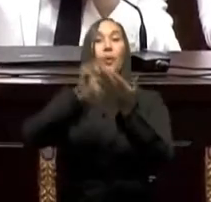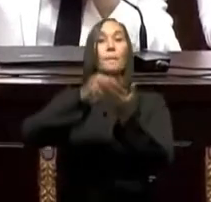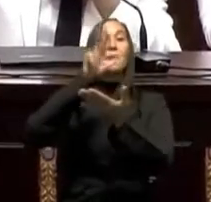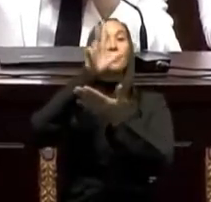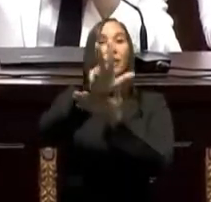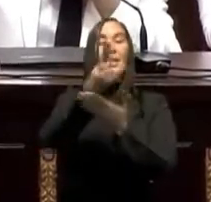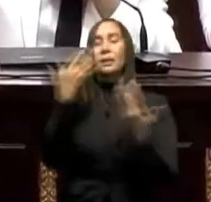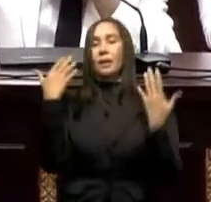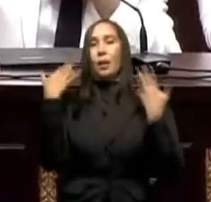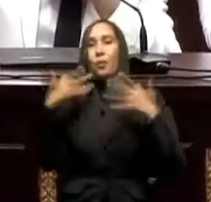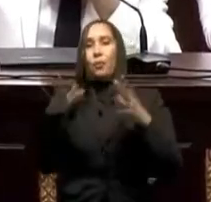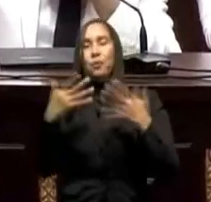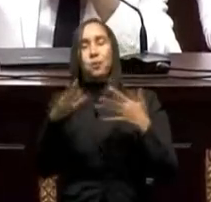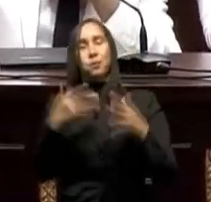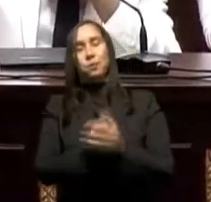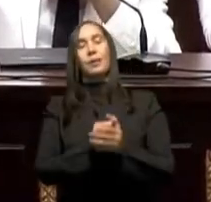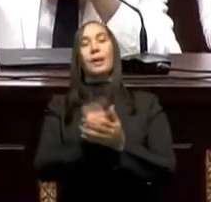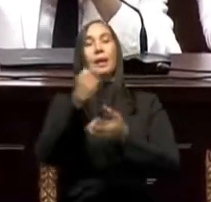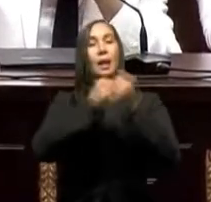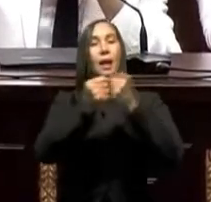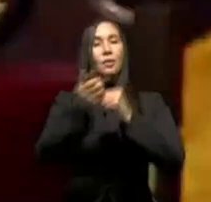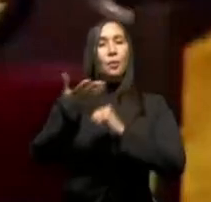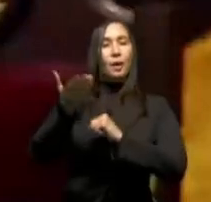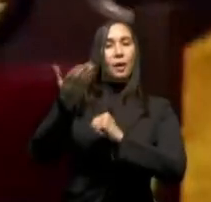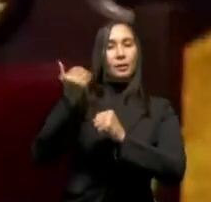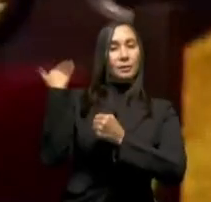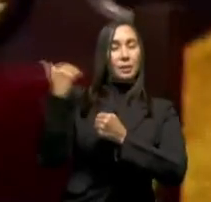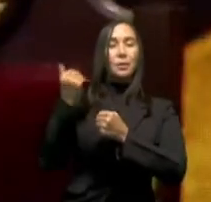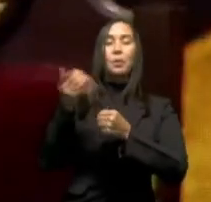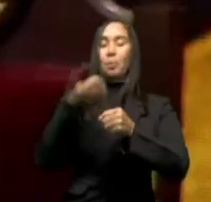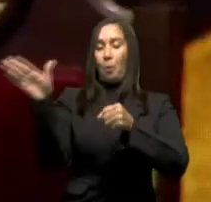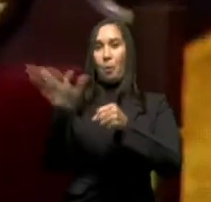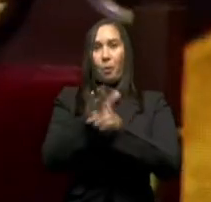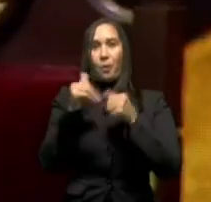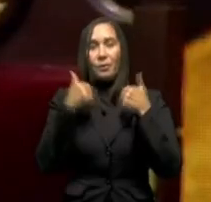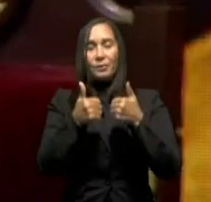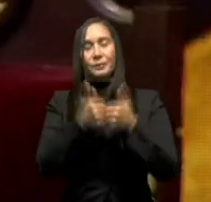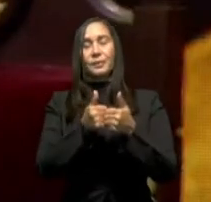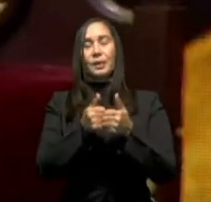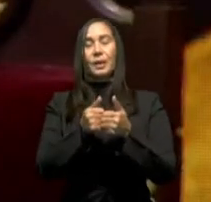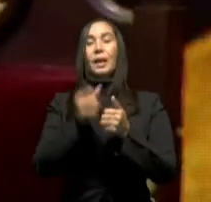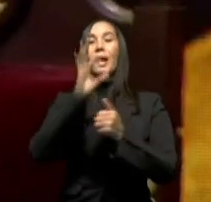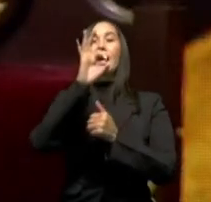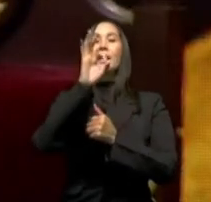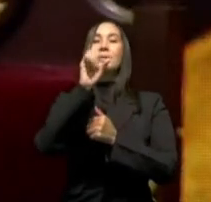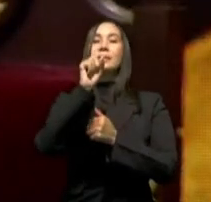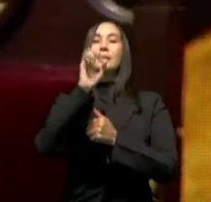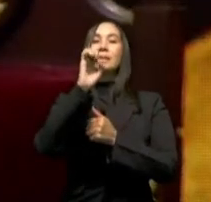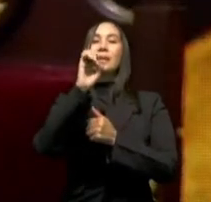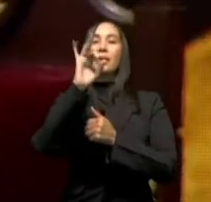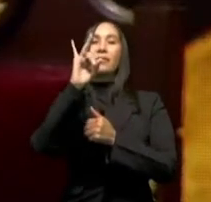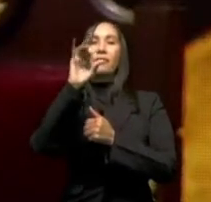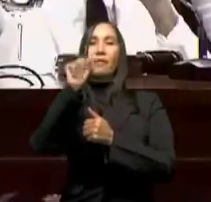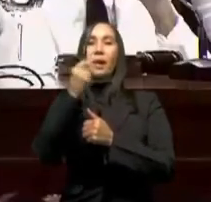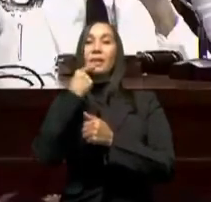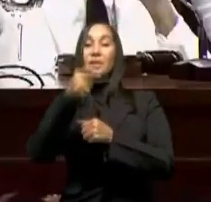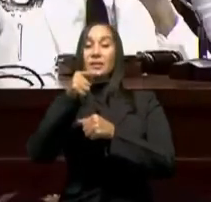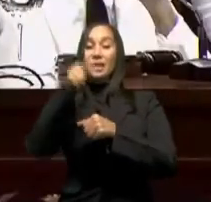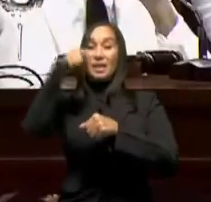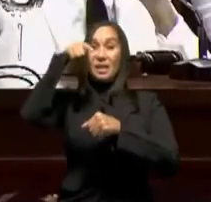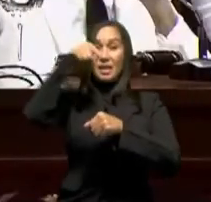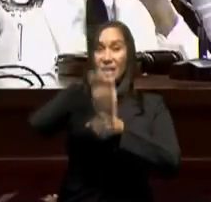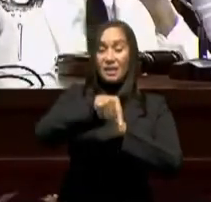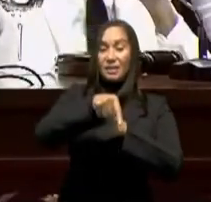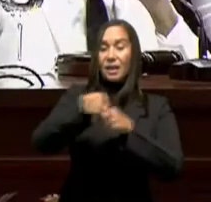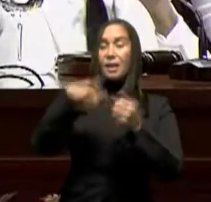rompiendo el récord que ya habíamos alcanzado el año anterior y que contrasta con los datos de la CEPAL que indican que en la región esa